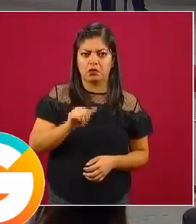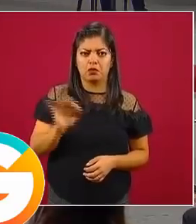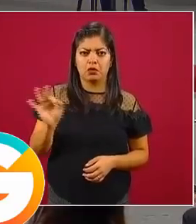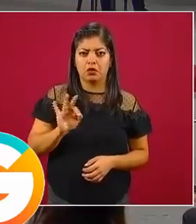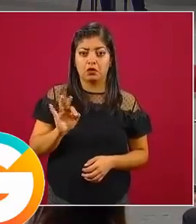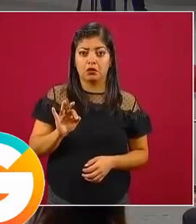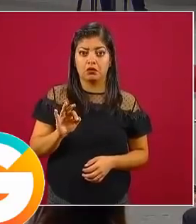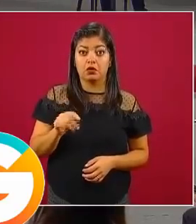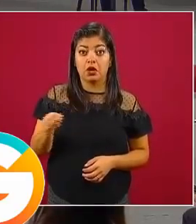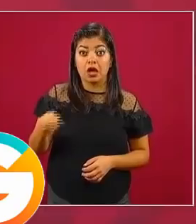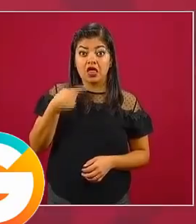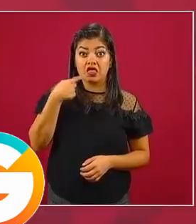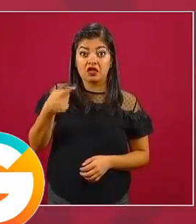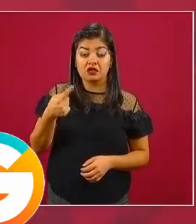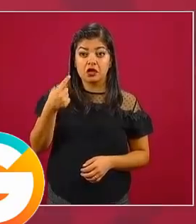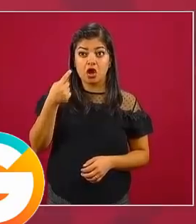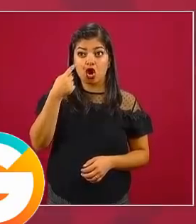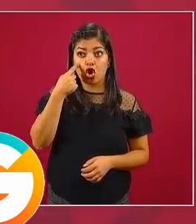tuertos